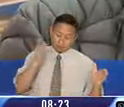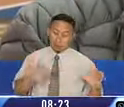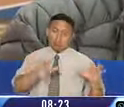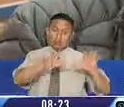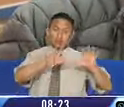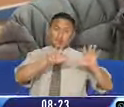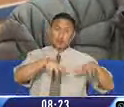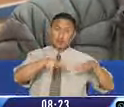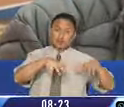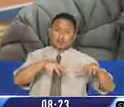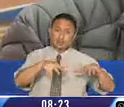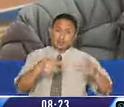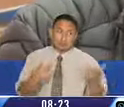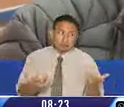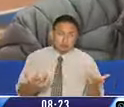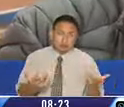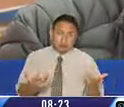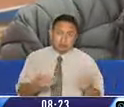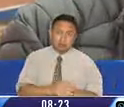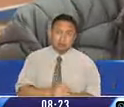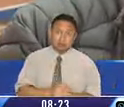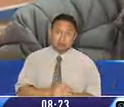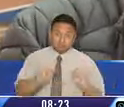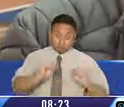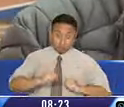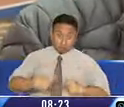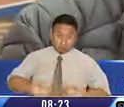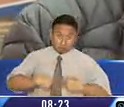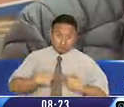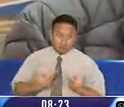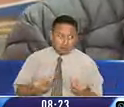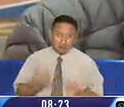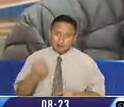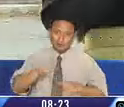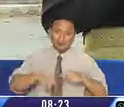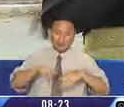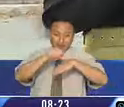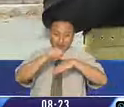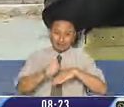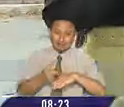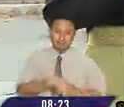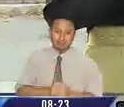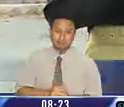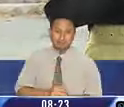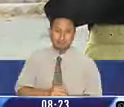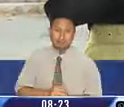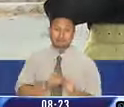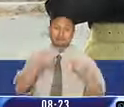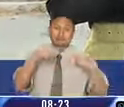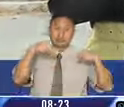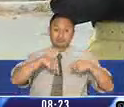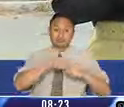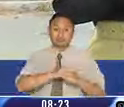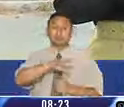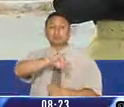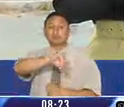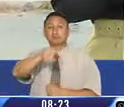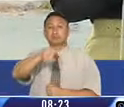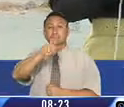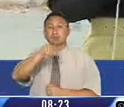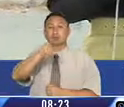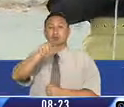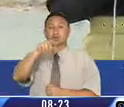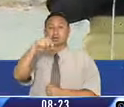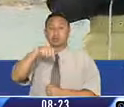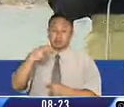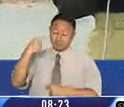pasó, entonces con eso no alcanza para operaciones que tenemos. Este es el punto en donde Juan finalmente se detuvo tras ser